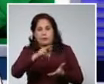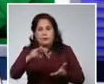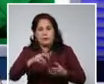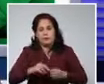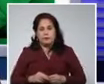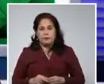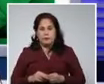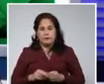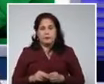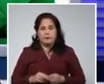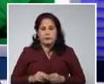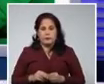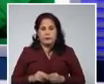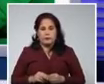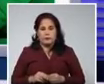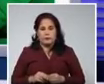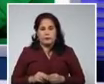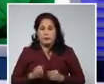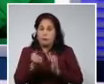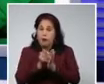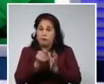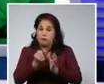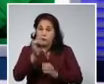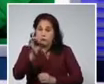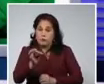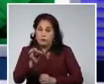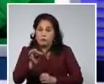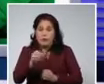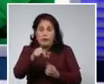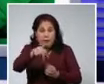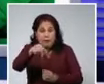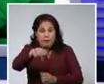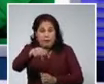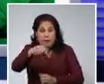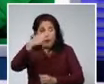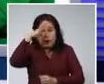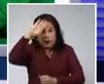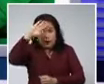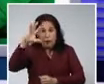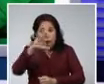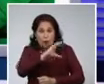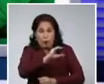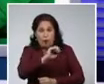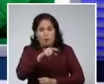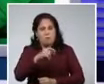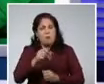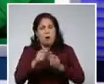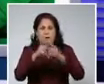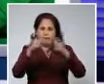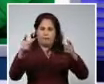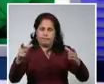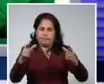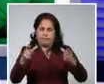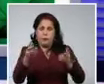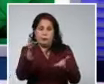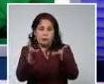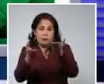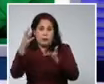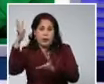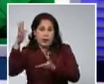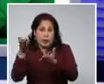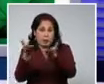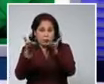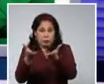también. Autóctonos, la cifra más elevada en comparación con los importados, no